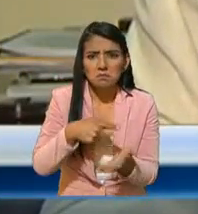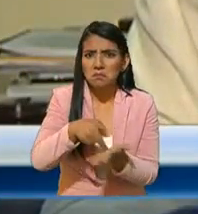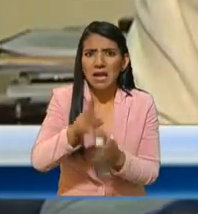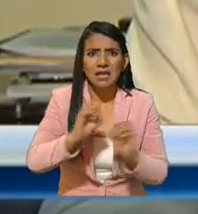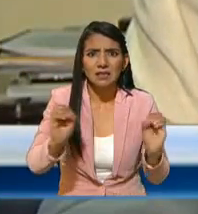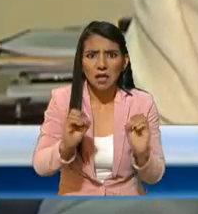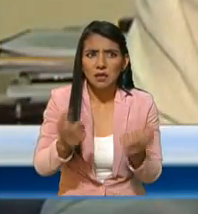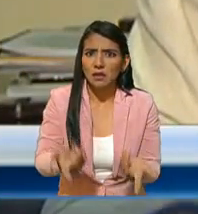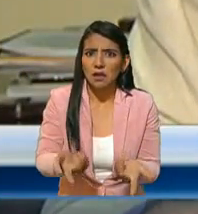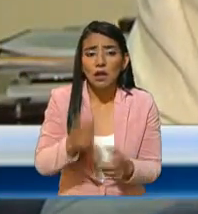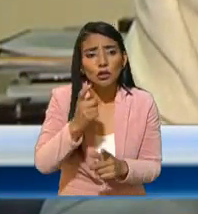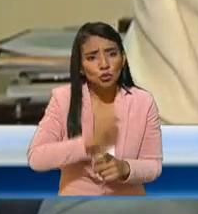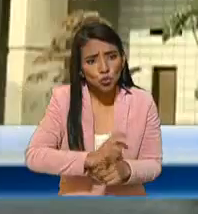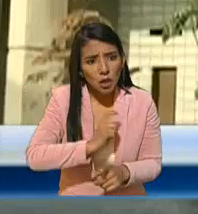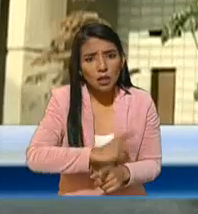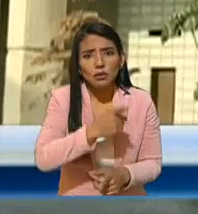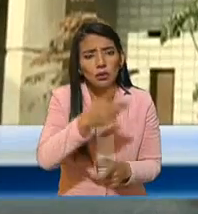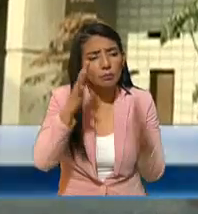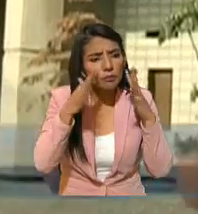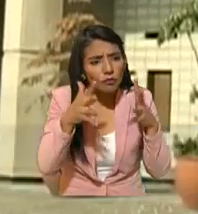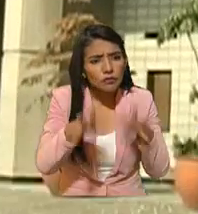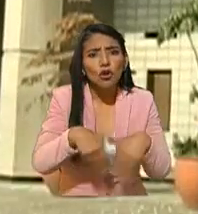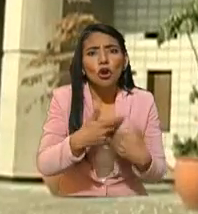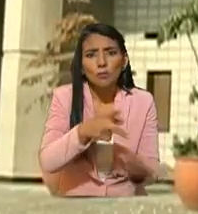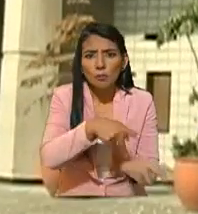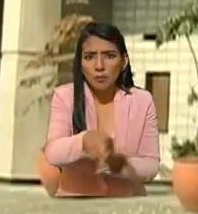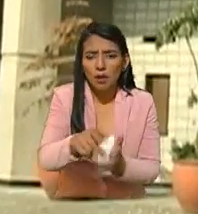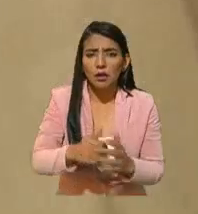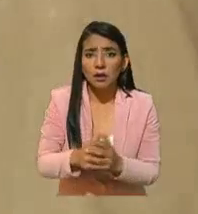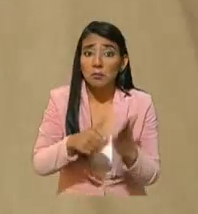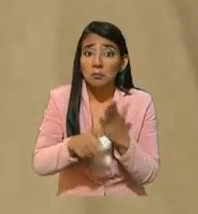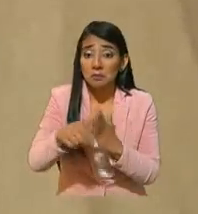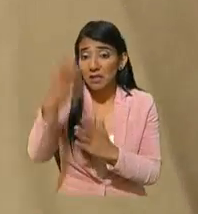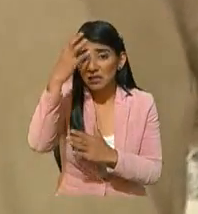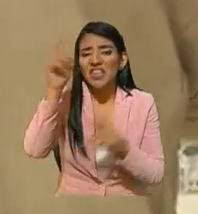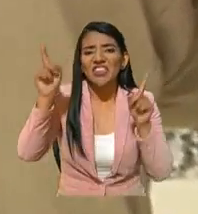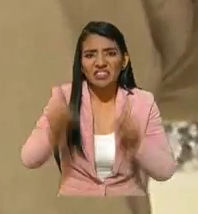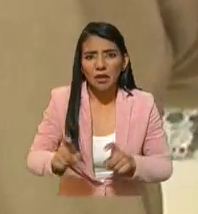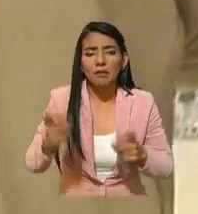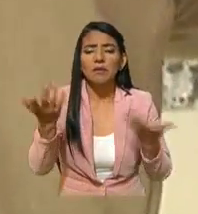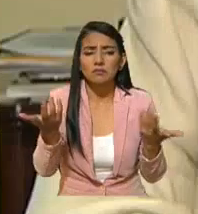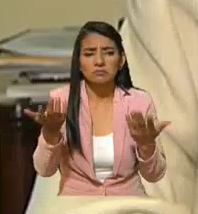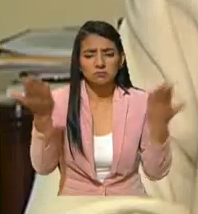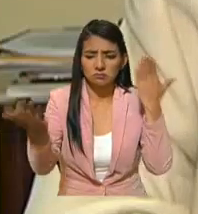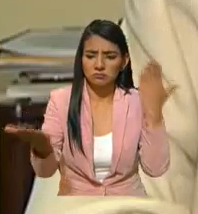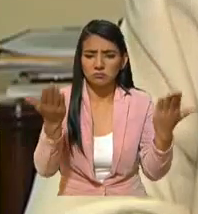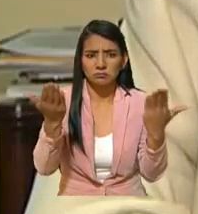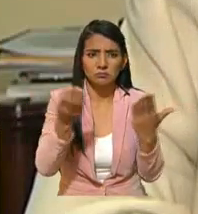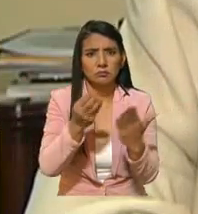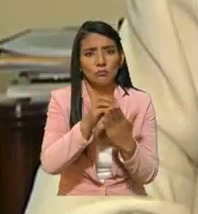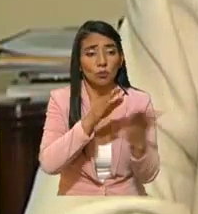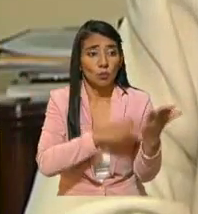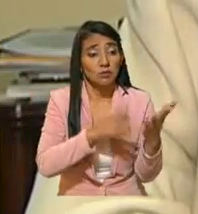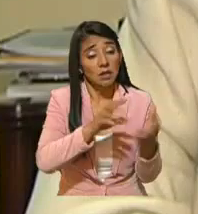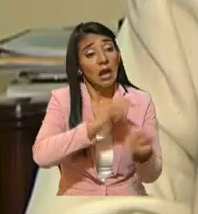sueldos de los trabajadores, de los profesores. Y según Pazley, el ministerio debería evaluar dos propuestas. O los cambia un colegio